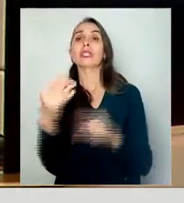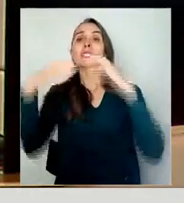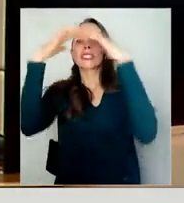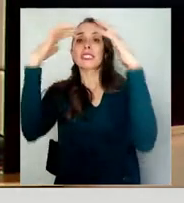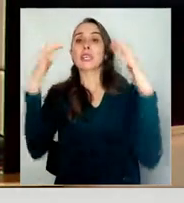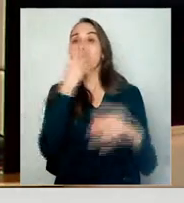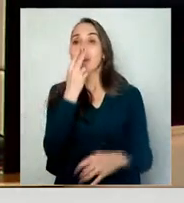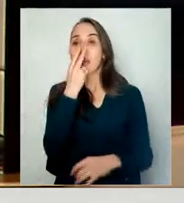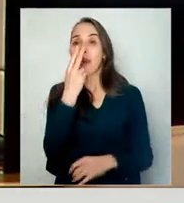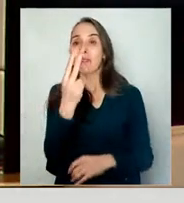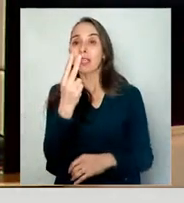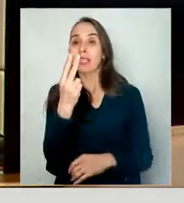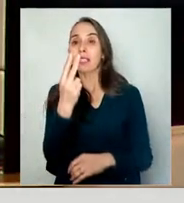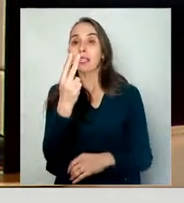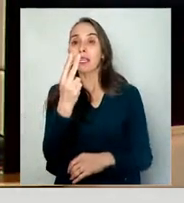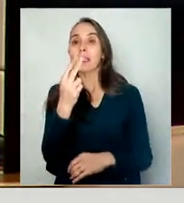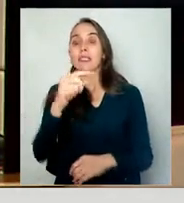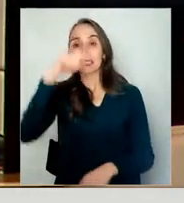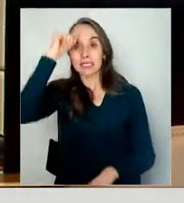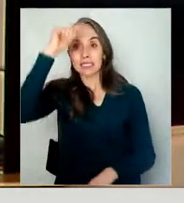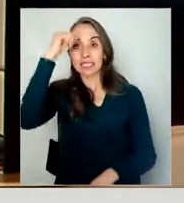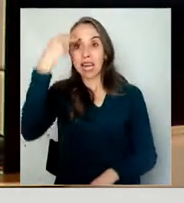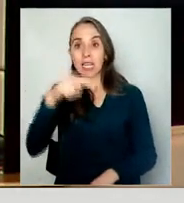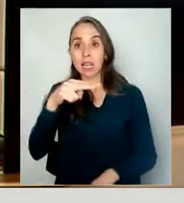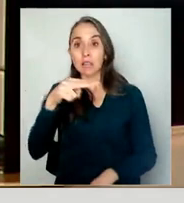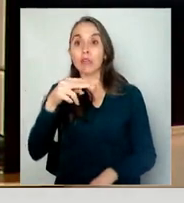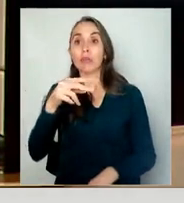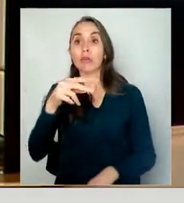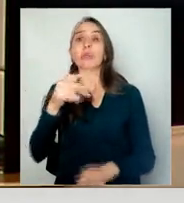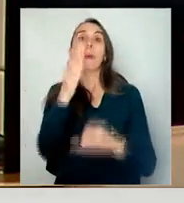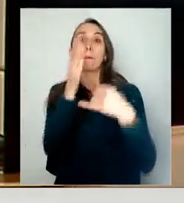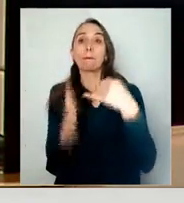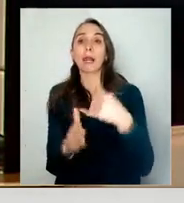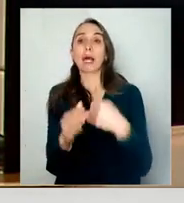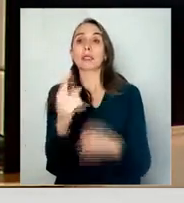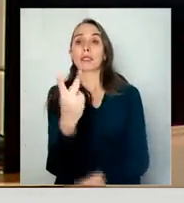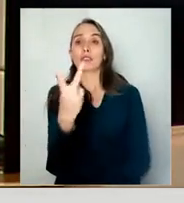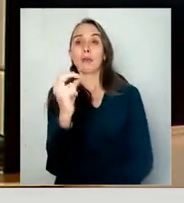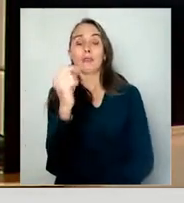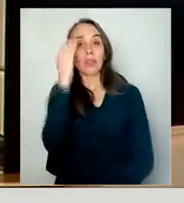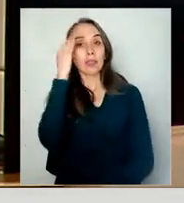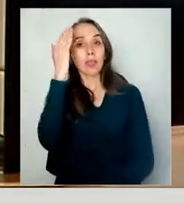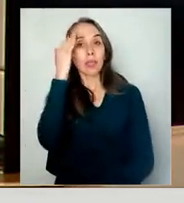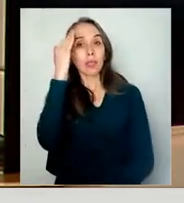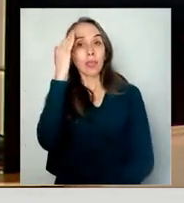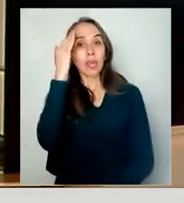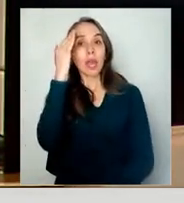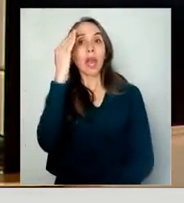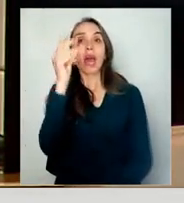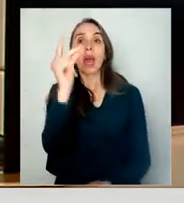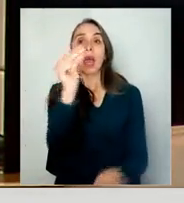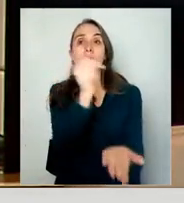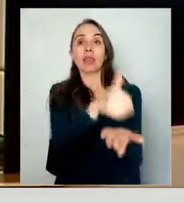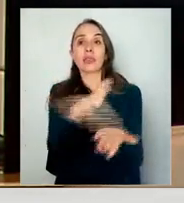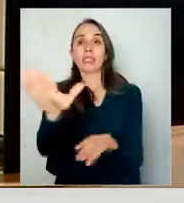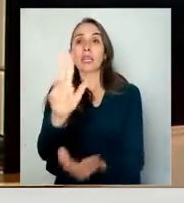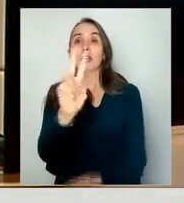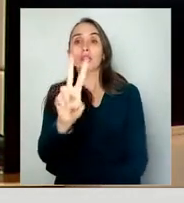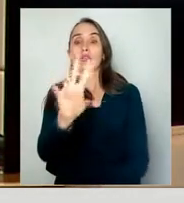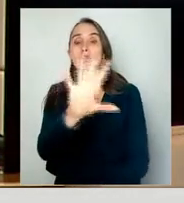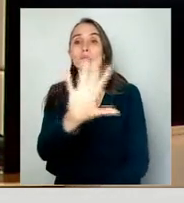comuna de San Antonio este instruye en un plazo de 120 días efectuar el desalojo de 256